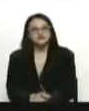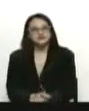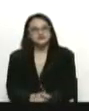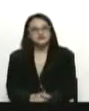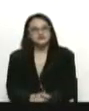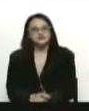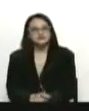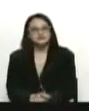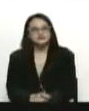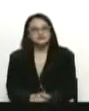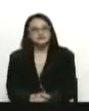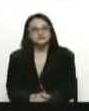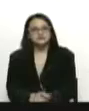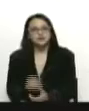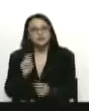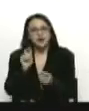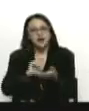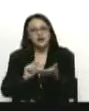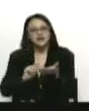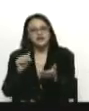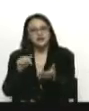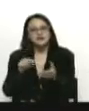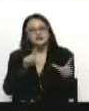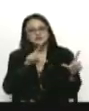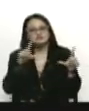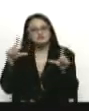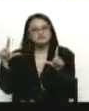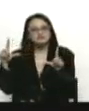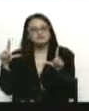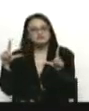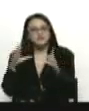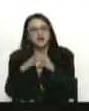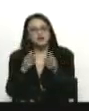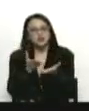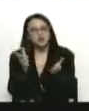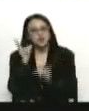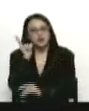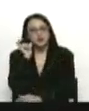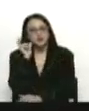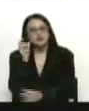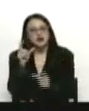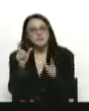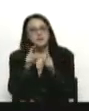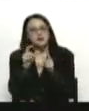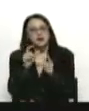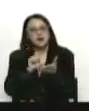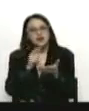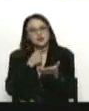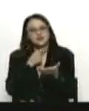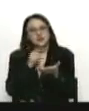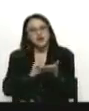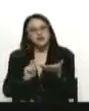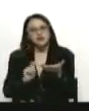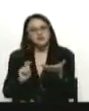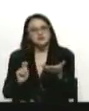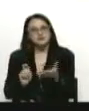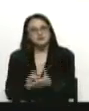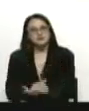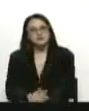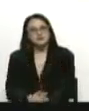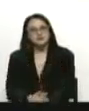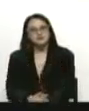Y si le pido que me deje una palabra escrita aquí en la pizarra para todas y todos los que nos escuchan, ¿qué palabra le gustaría escribir en nuestra pizarra? En